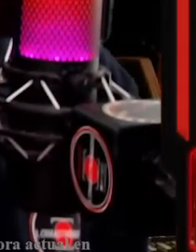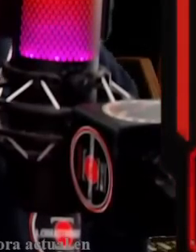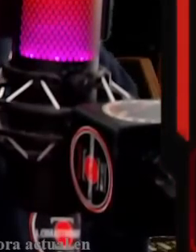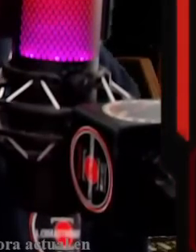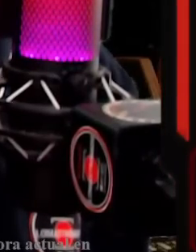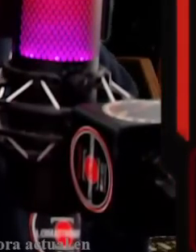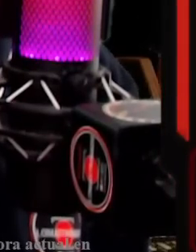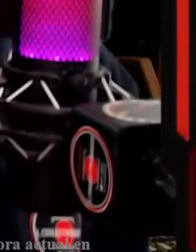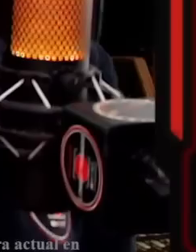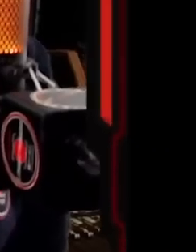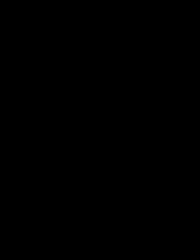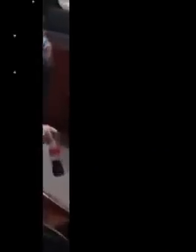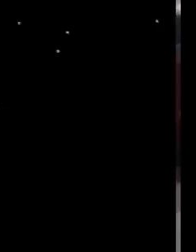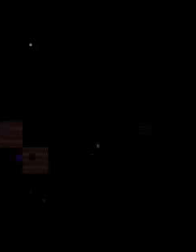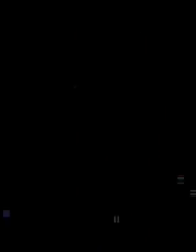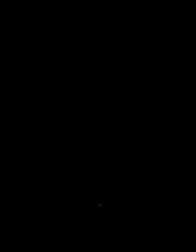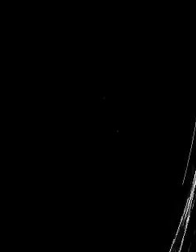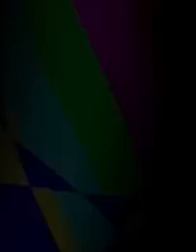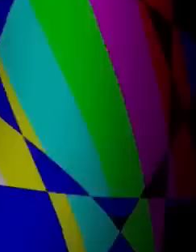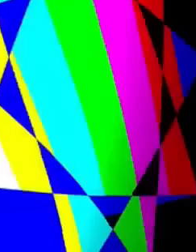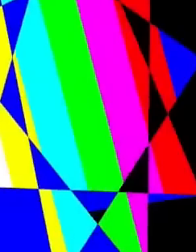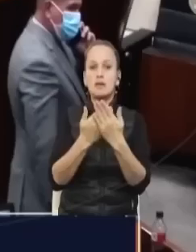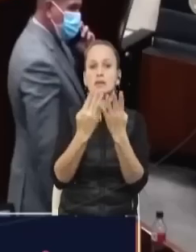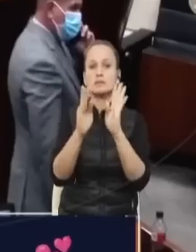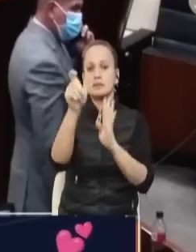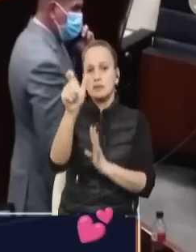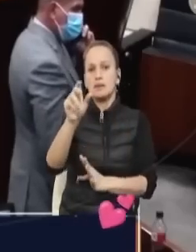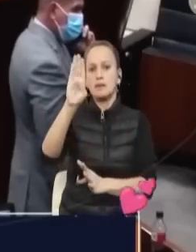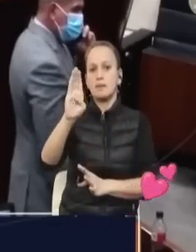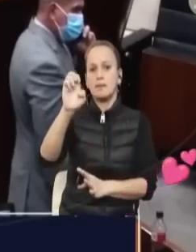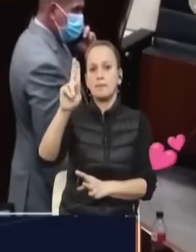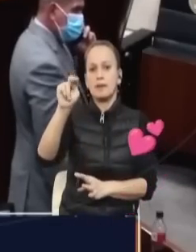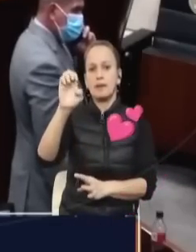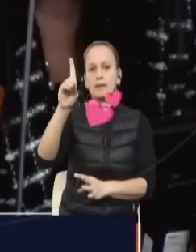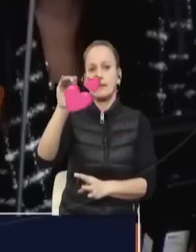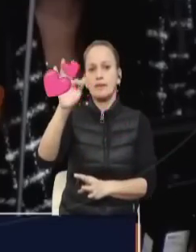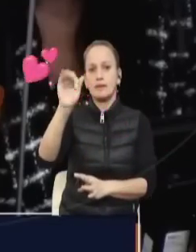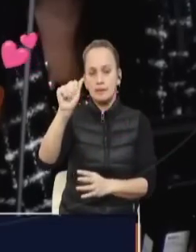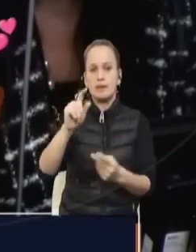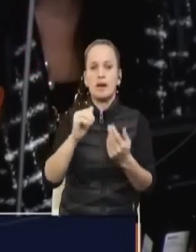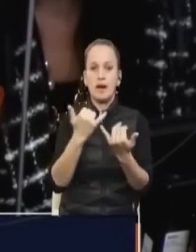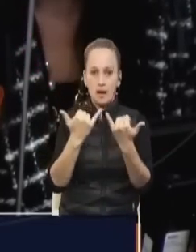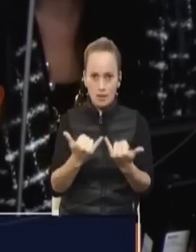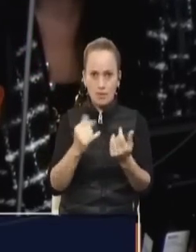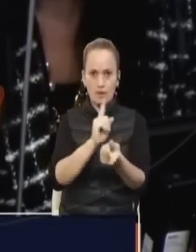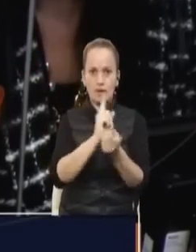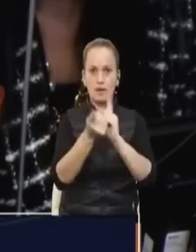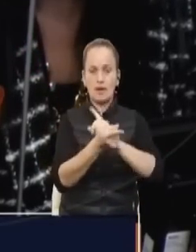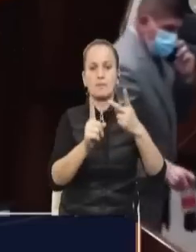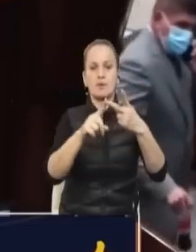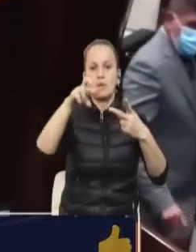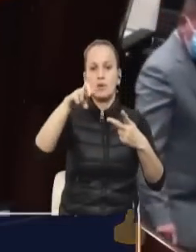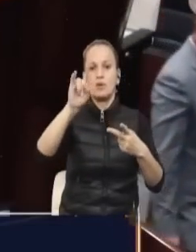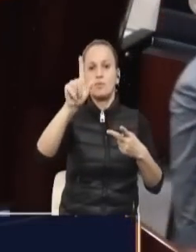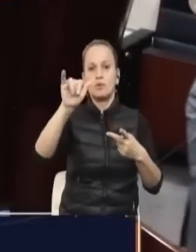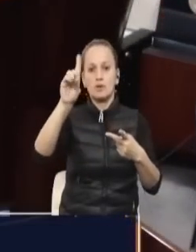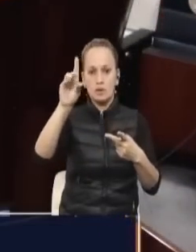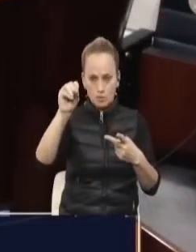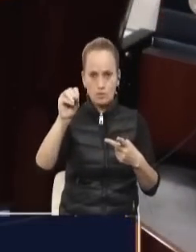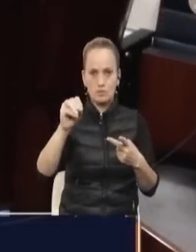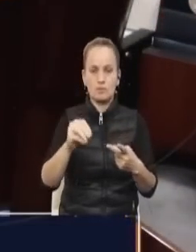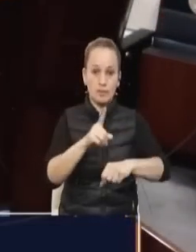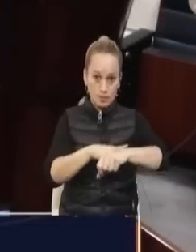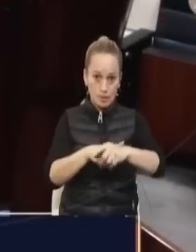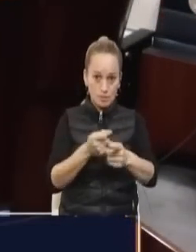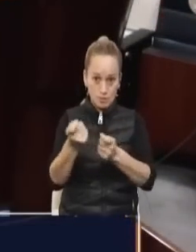Bienvenidos a Lo Más Trinado. Tiene la palabra Jonathan Pulido y se prepara Ariel Ávila. Van a